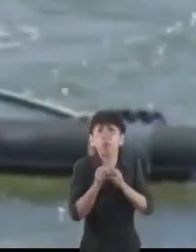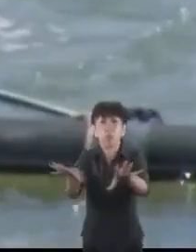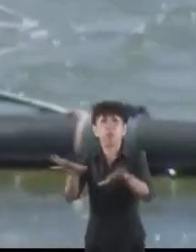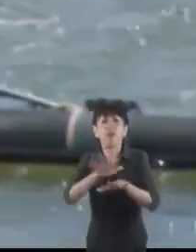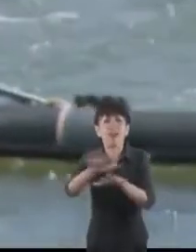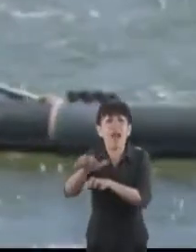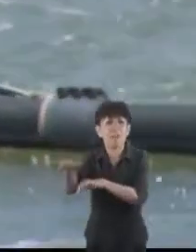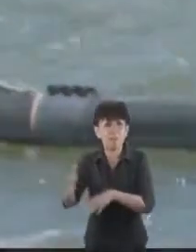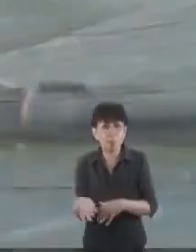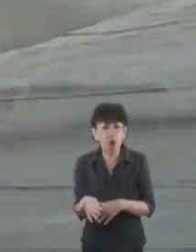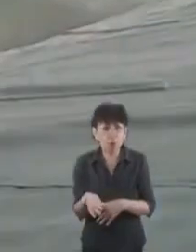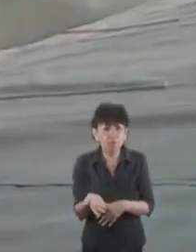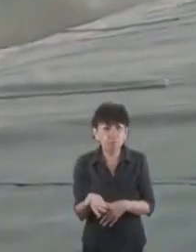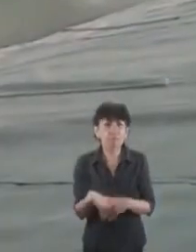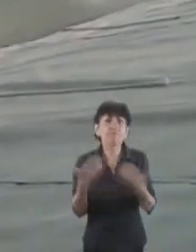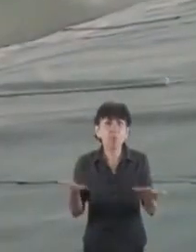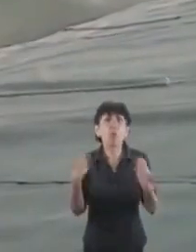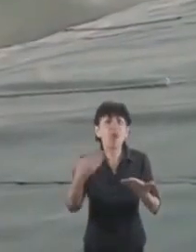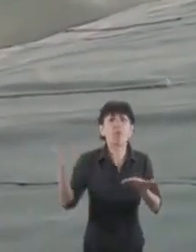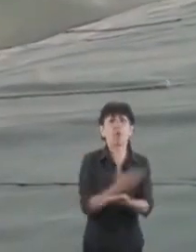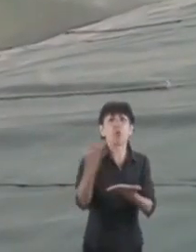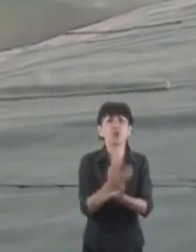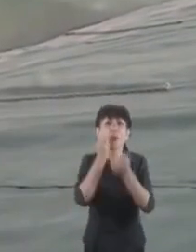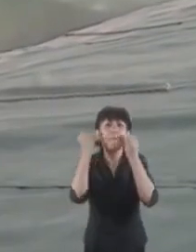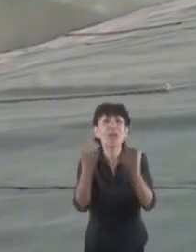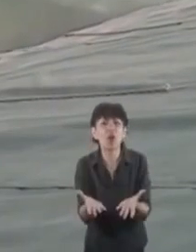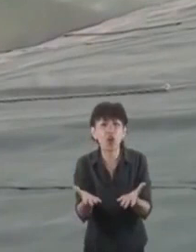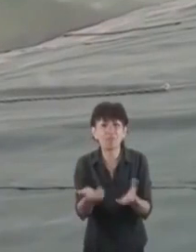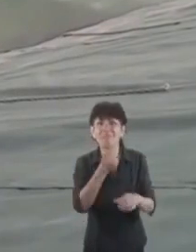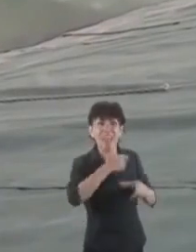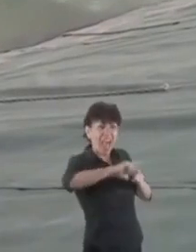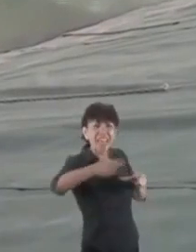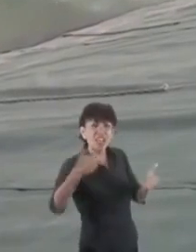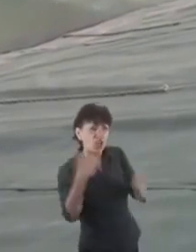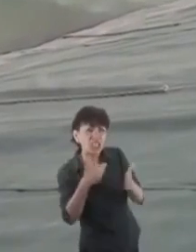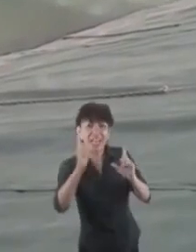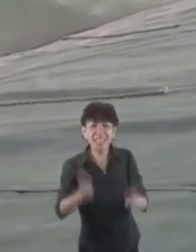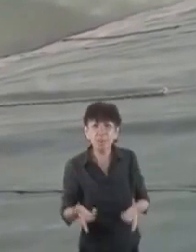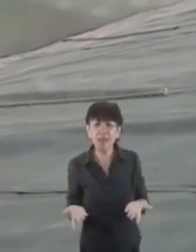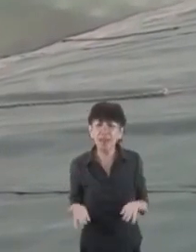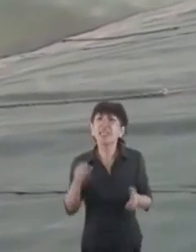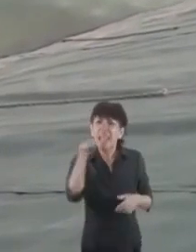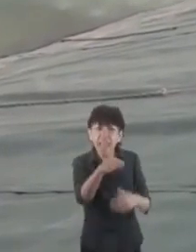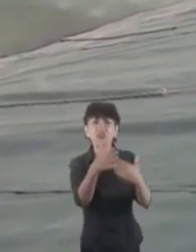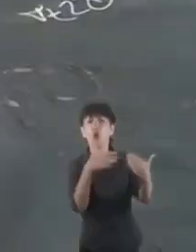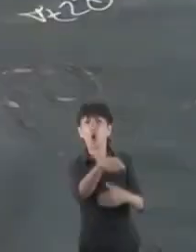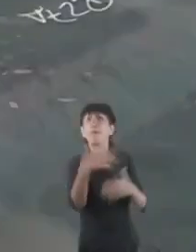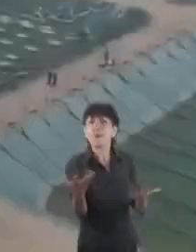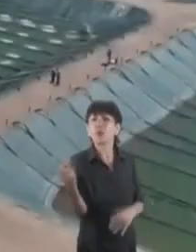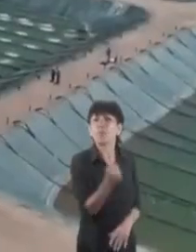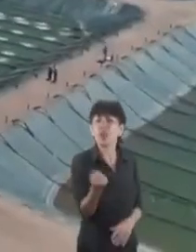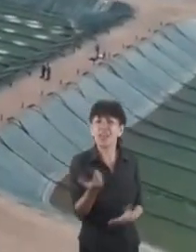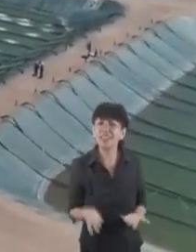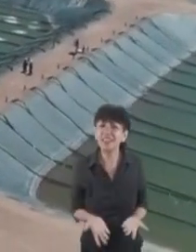se vuelvan productivas con el riego. Eso es. ¿Cómo vamos nosotros a dejar